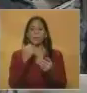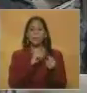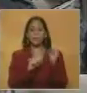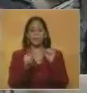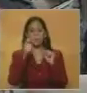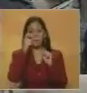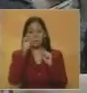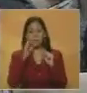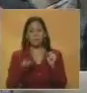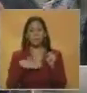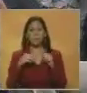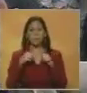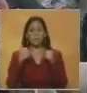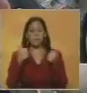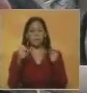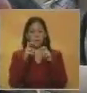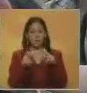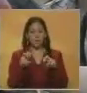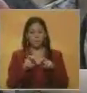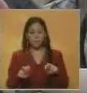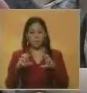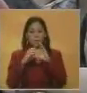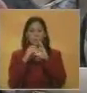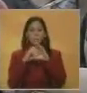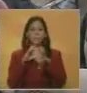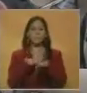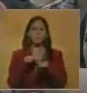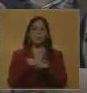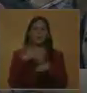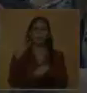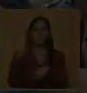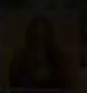la Defensora del Pueblo que inicie una investigación a Conatel por violar los derechos de los venezolanos.